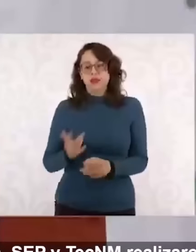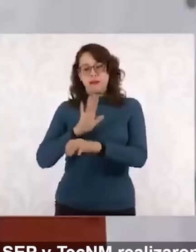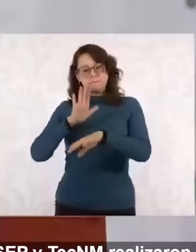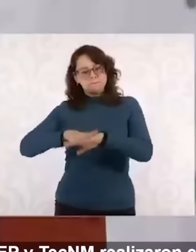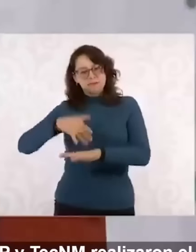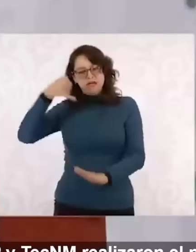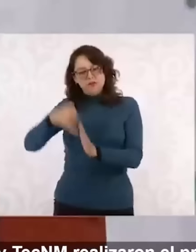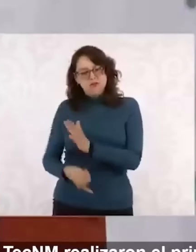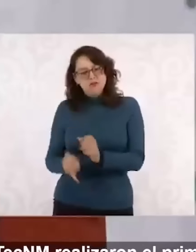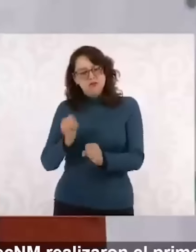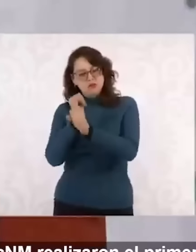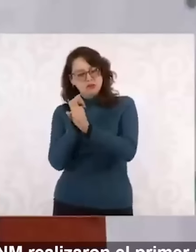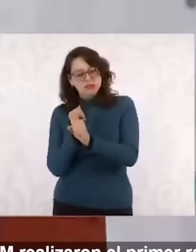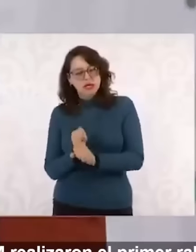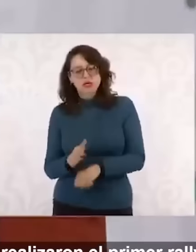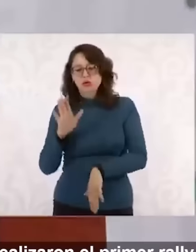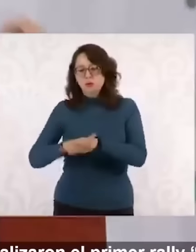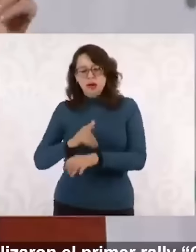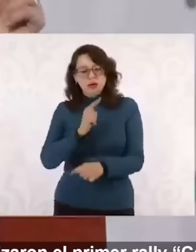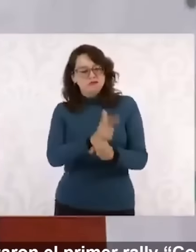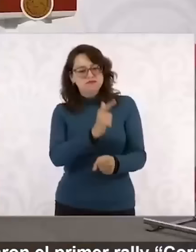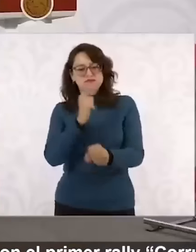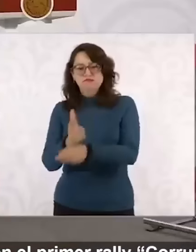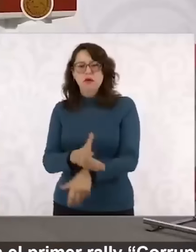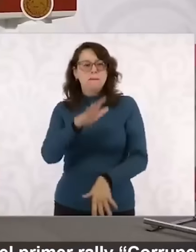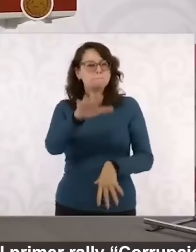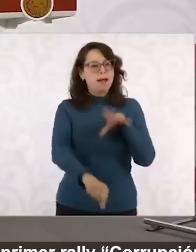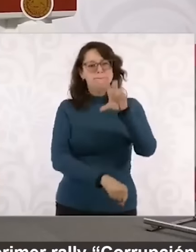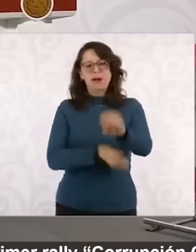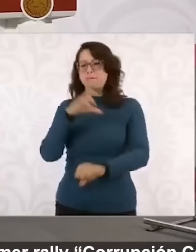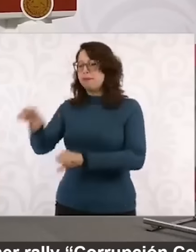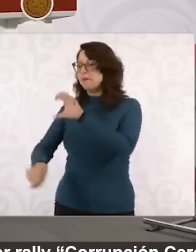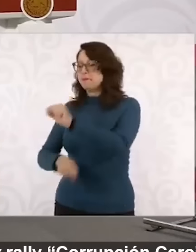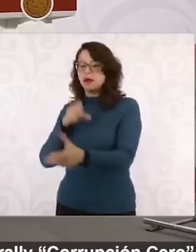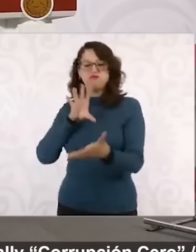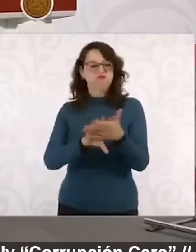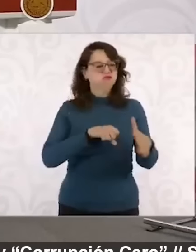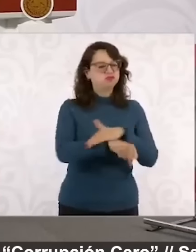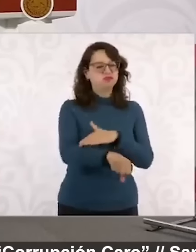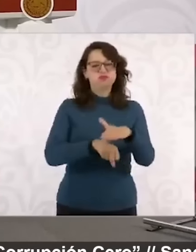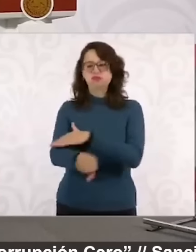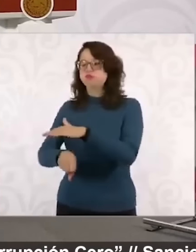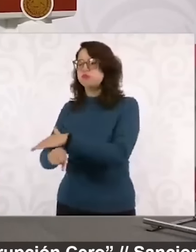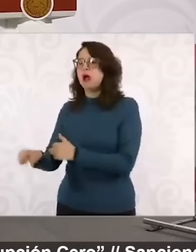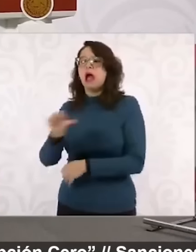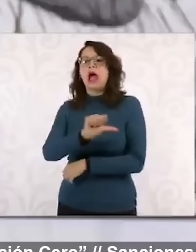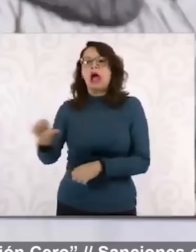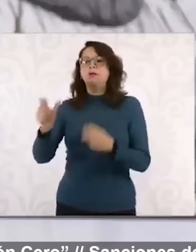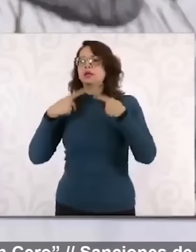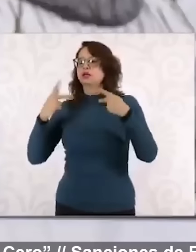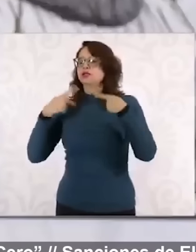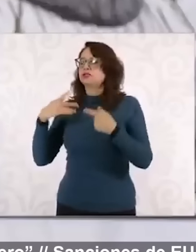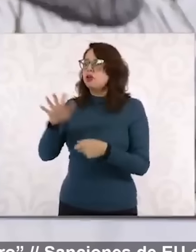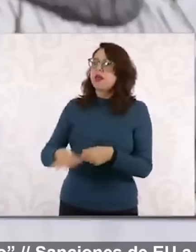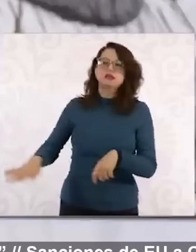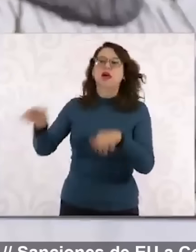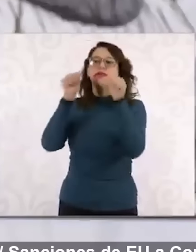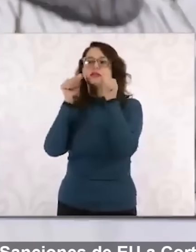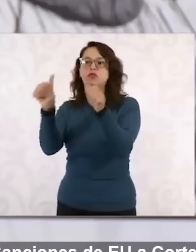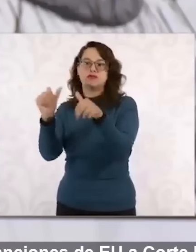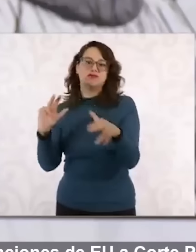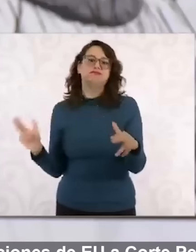la investigación y las detenciones. Y fortalecimos también la atención a las causas. Y el resultado es una disminución mayor de